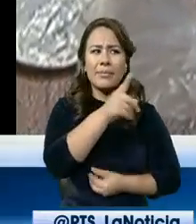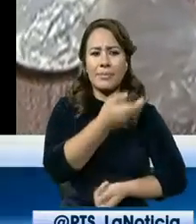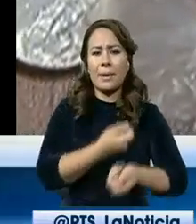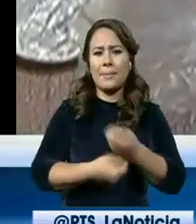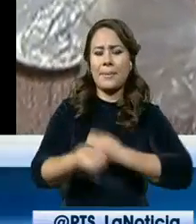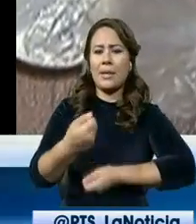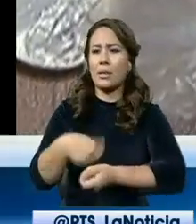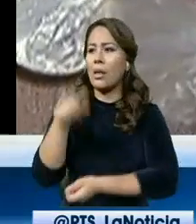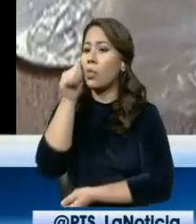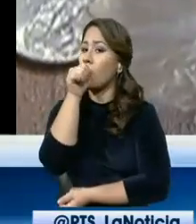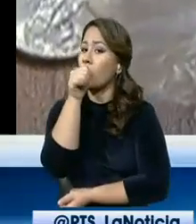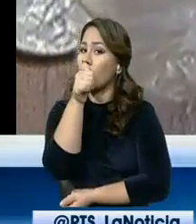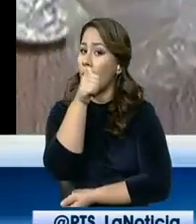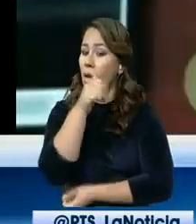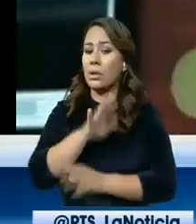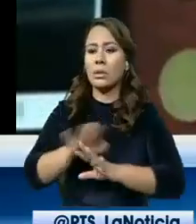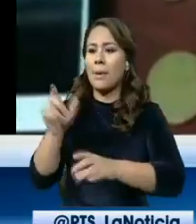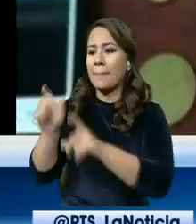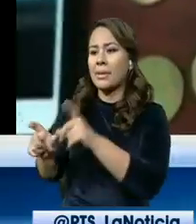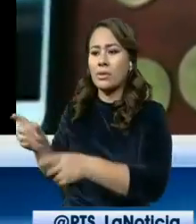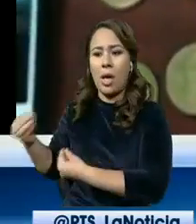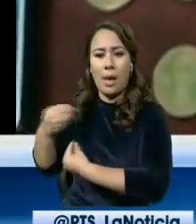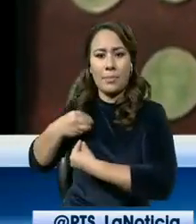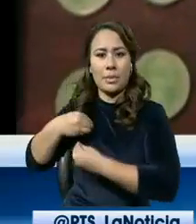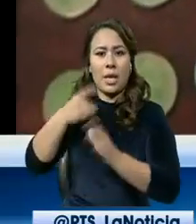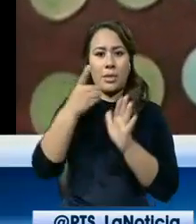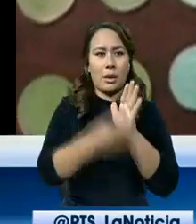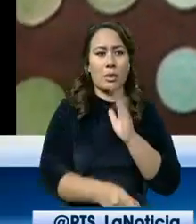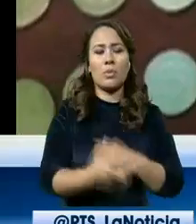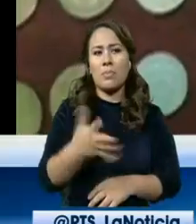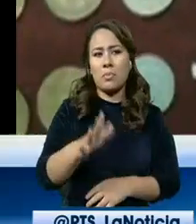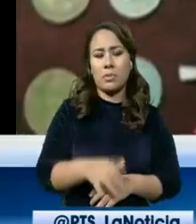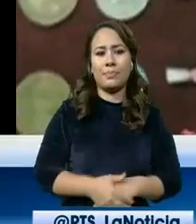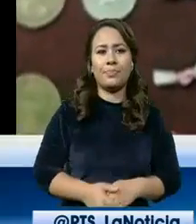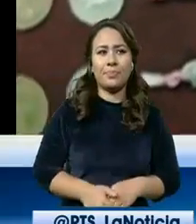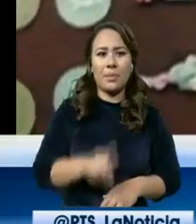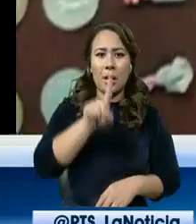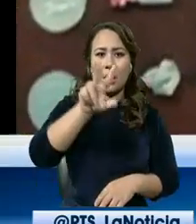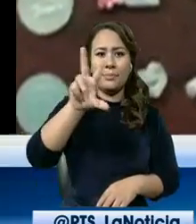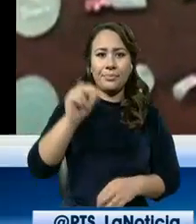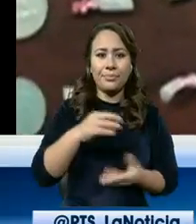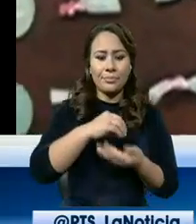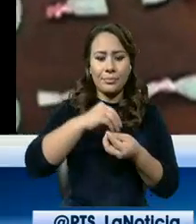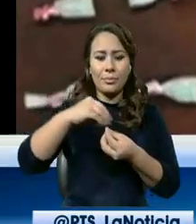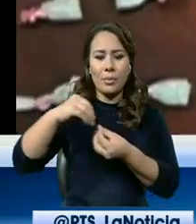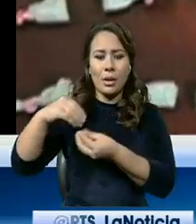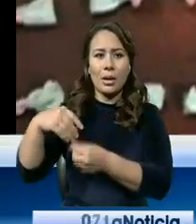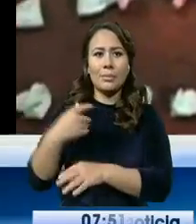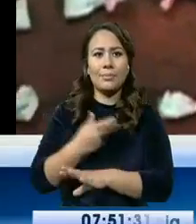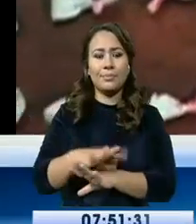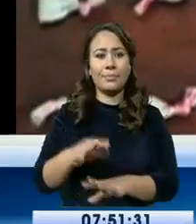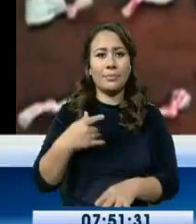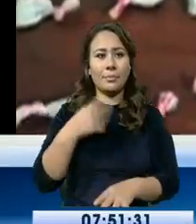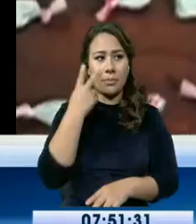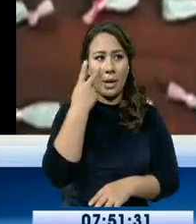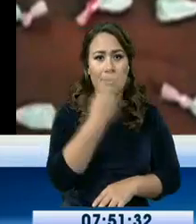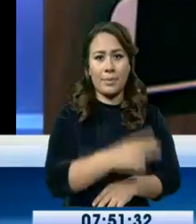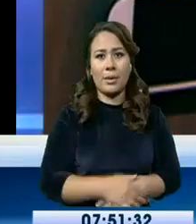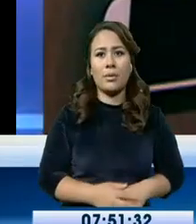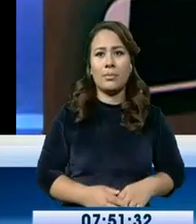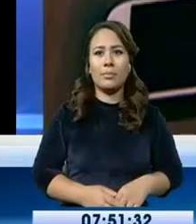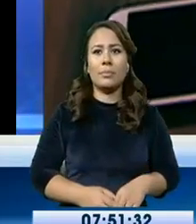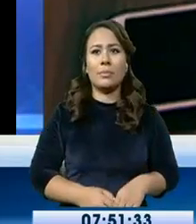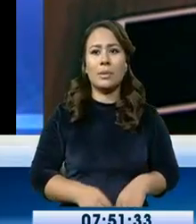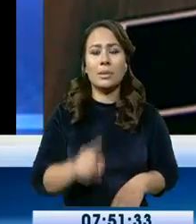por denuncias que de la ciudadanía, unos 100 paquetes aproximadamente. Luego de la prueba preliminar de identificación homologada dio positivo para heroína. Son